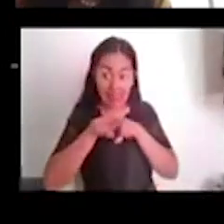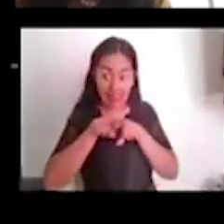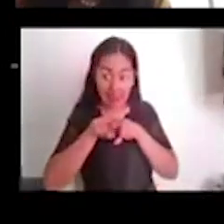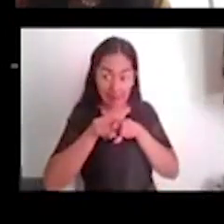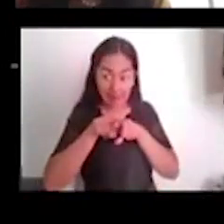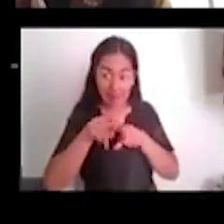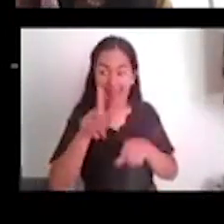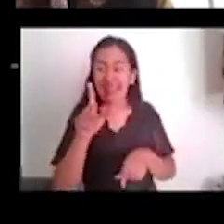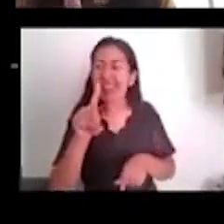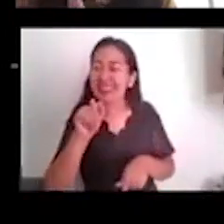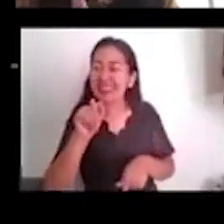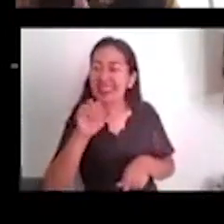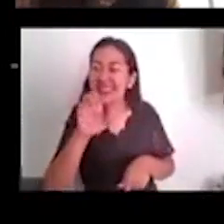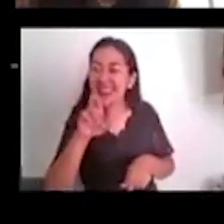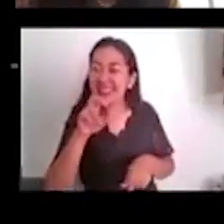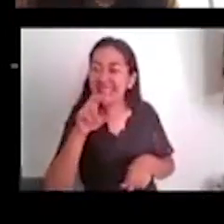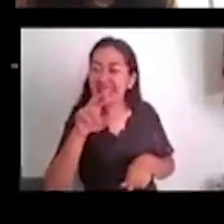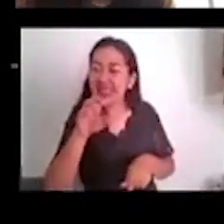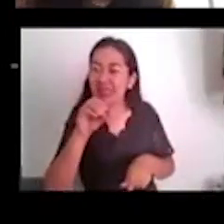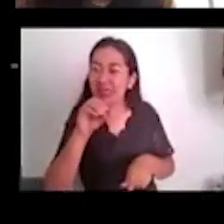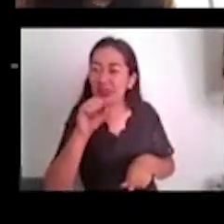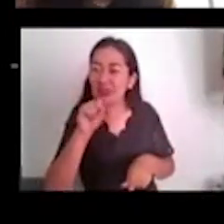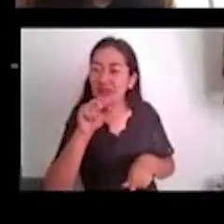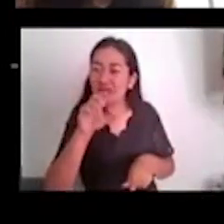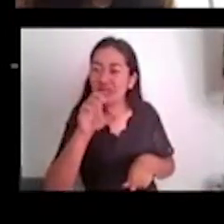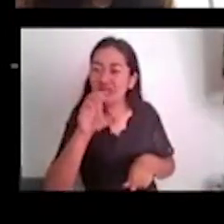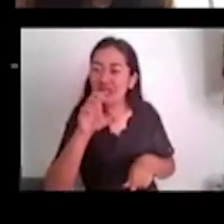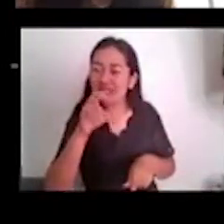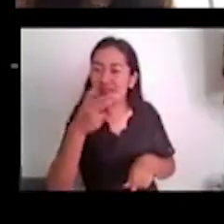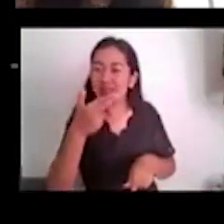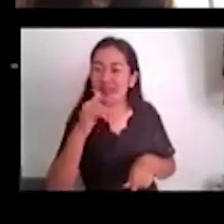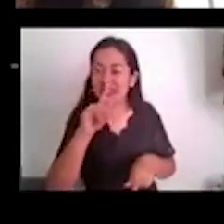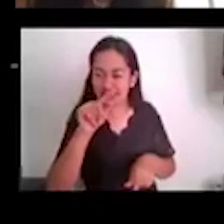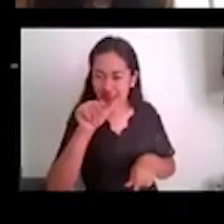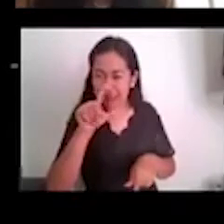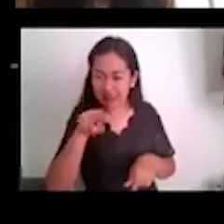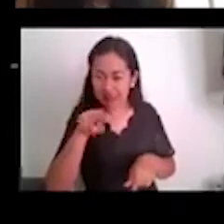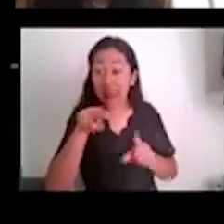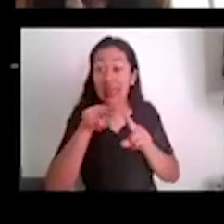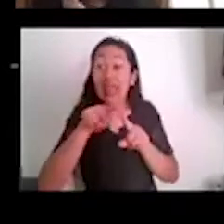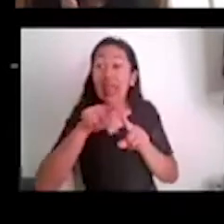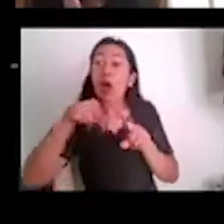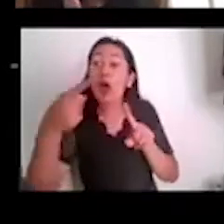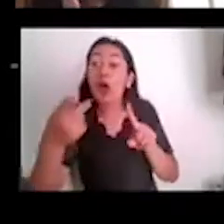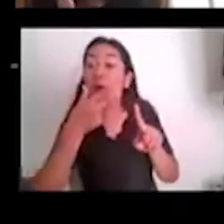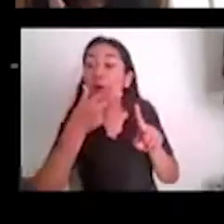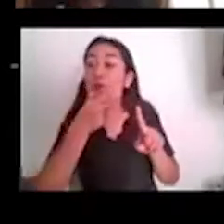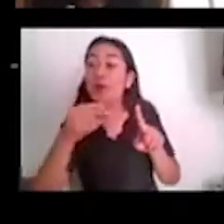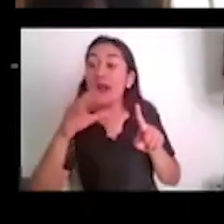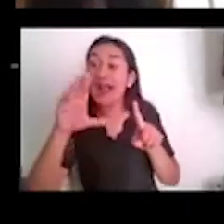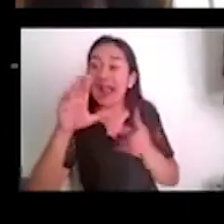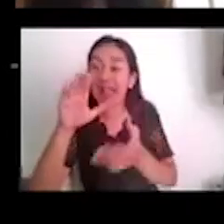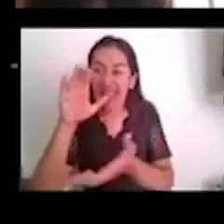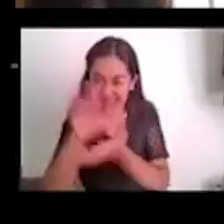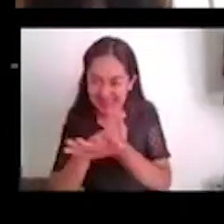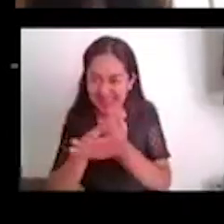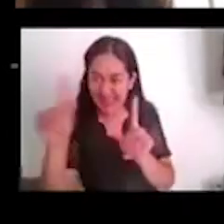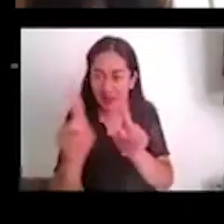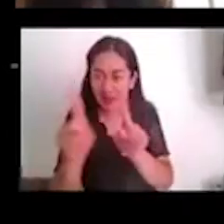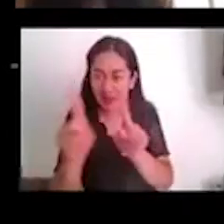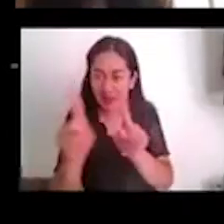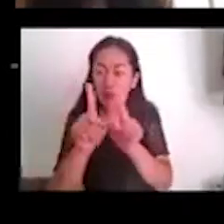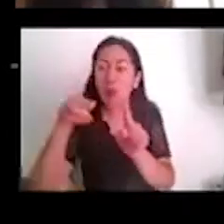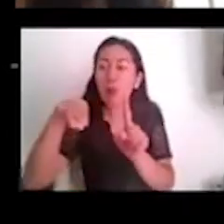de Tenochtitlán se entrega en matrimonio a Moquiwix, el gobernante tlatelolca, y no hay buenas